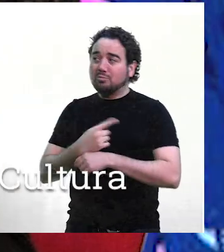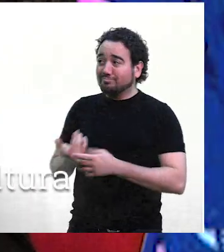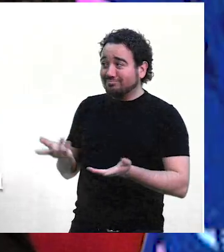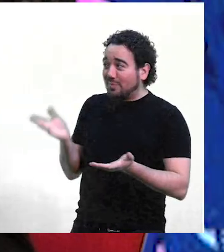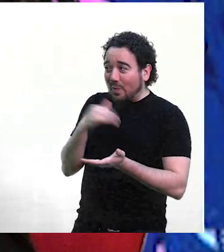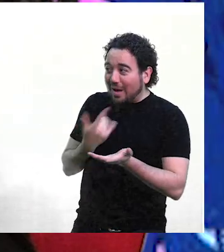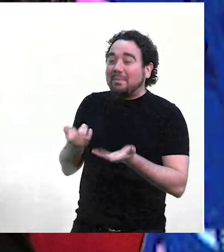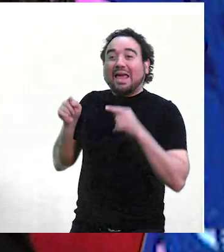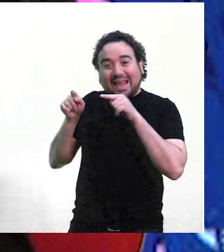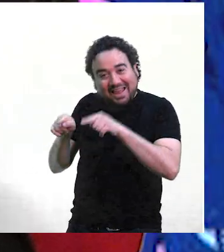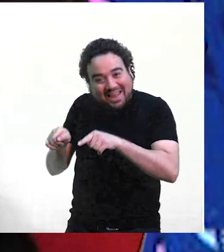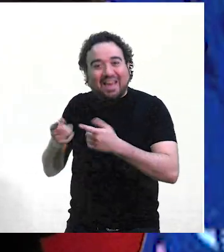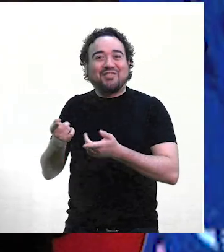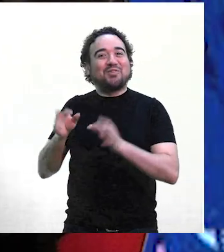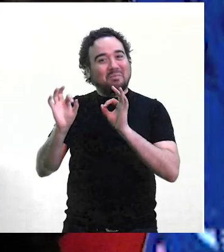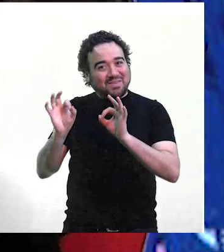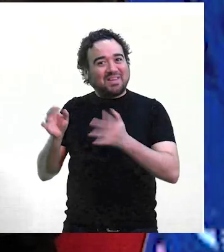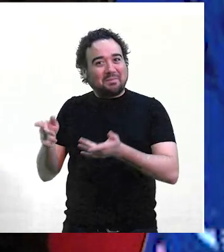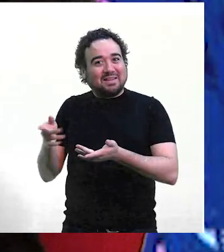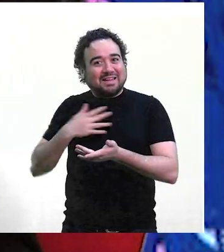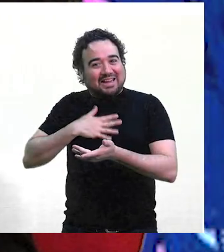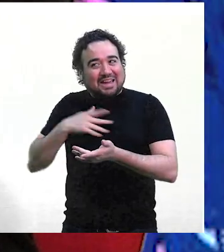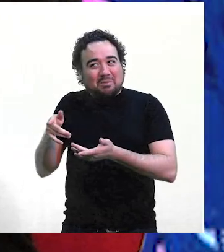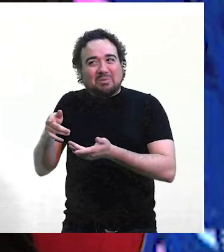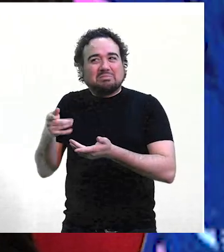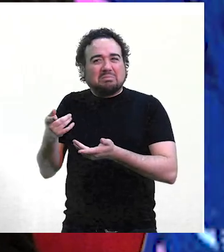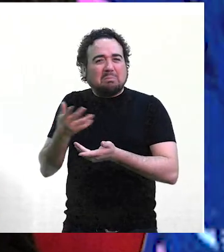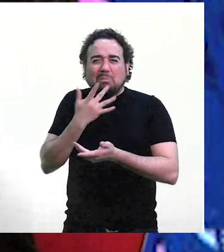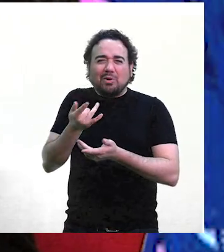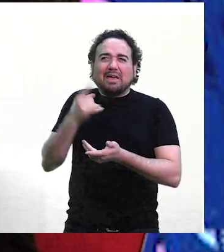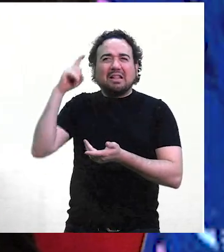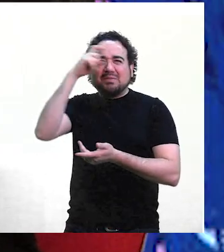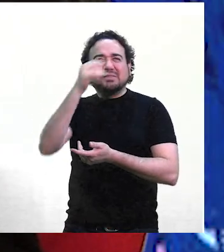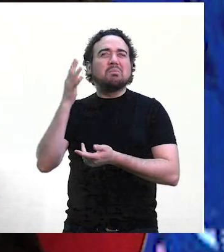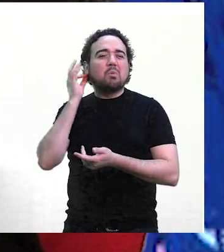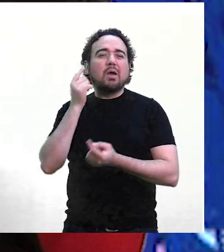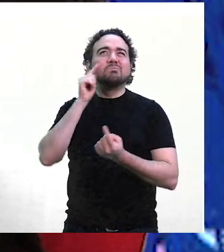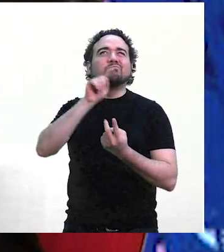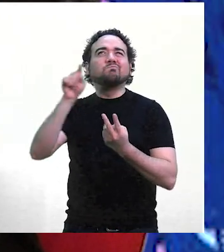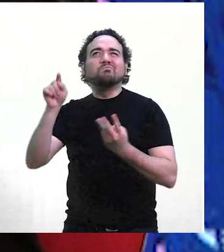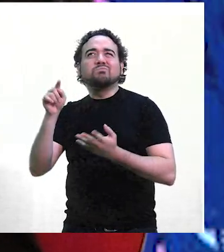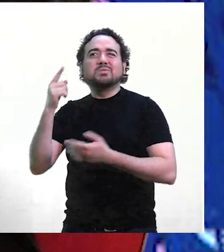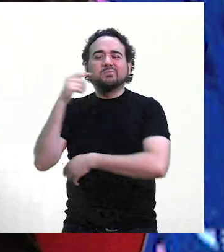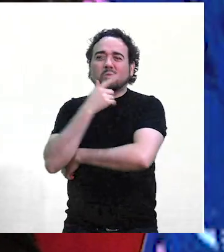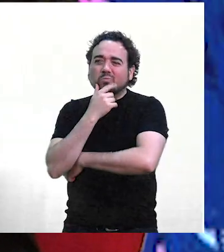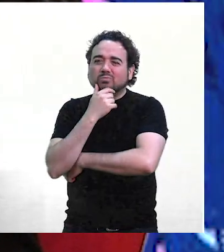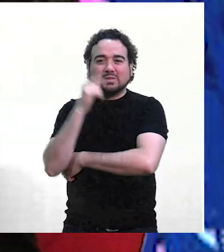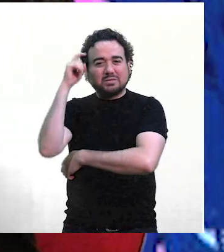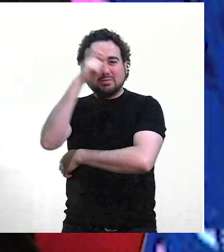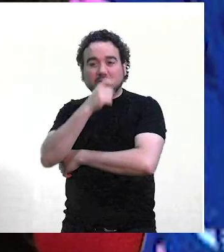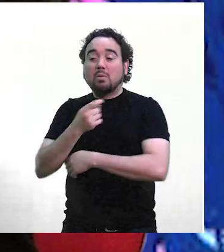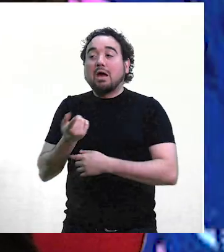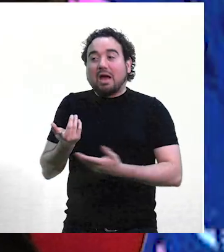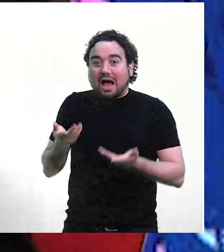eso precisamente era el ejercicio que queríamos hacer, porque ¿por qué nos cuesta tanto pensar? Porque obviamente hay mujeres en distintas esferas y en este